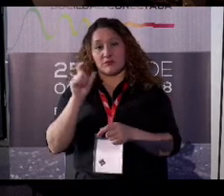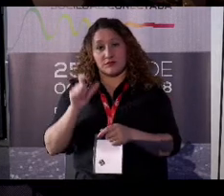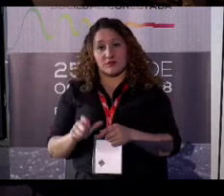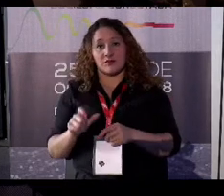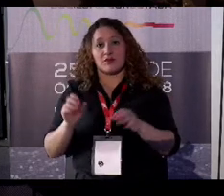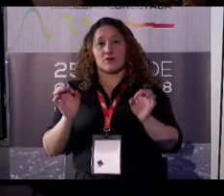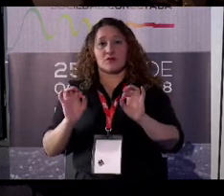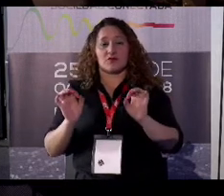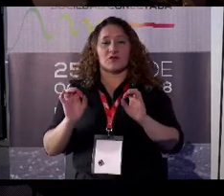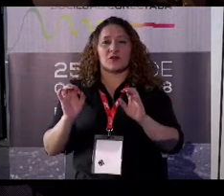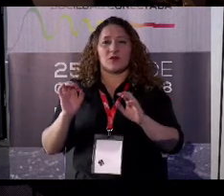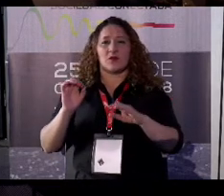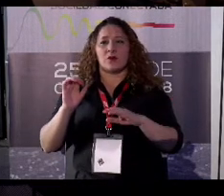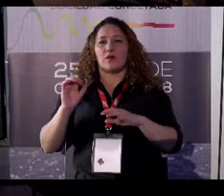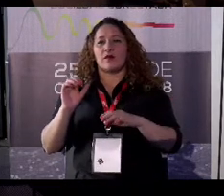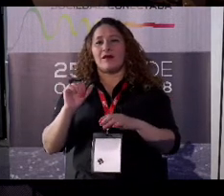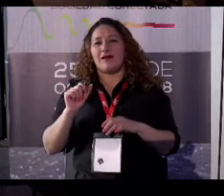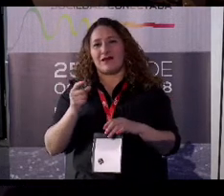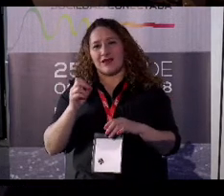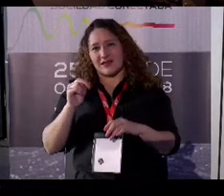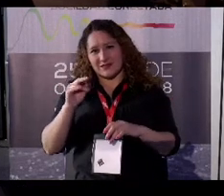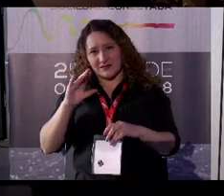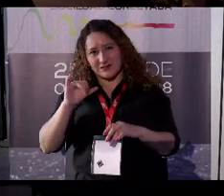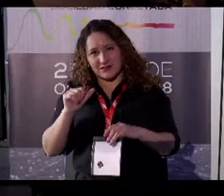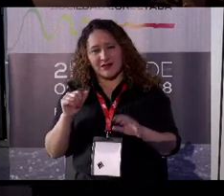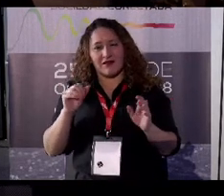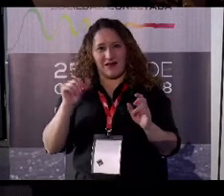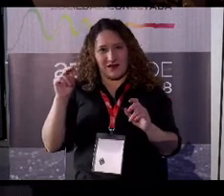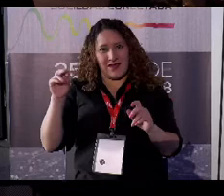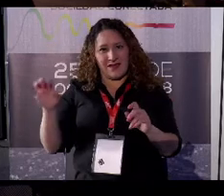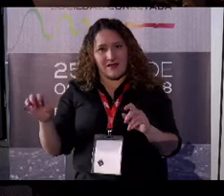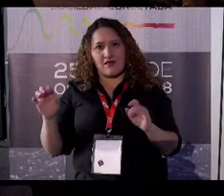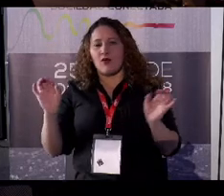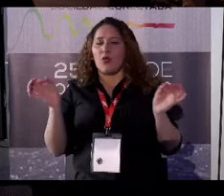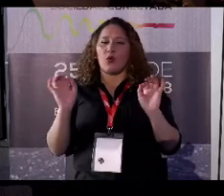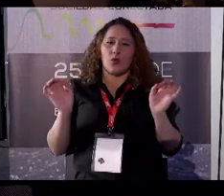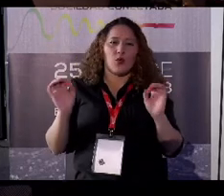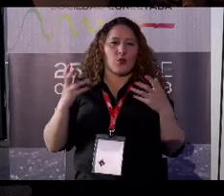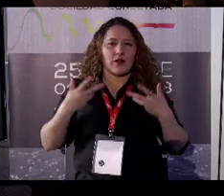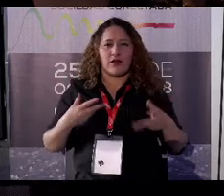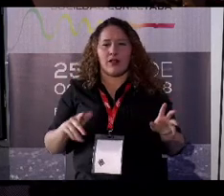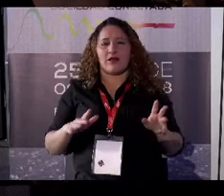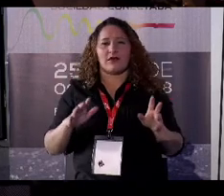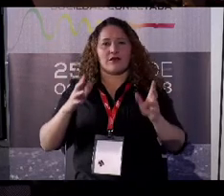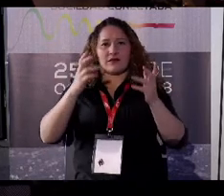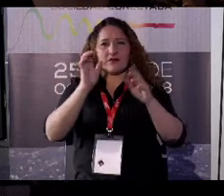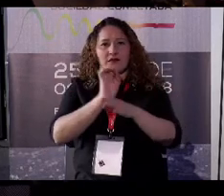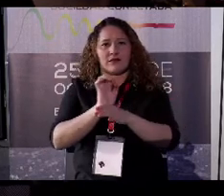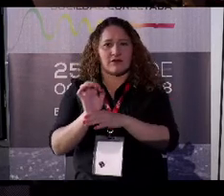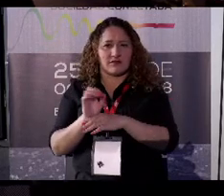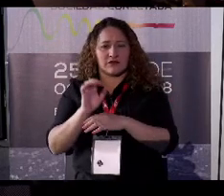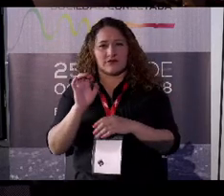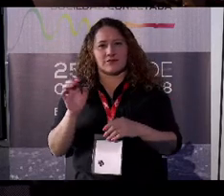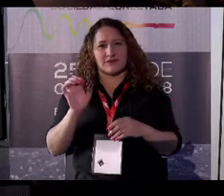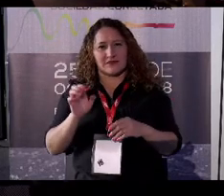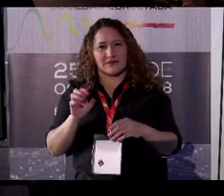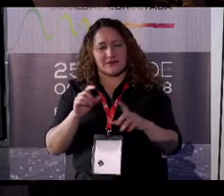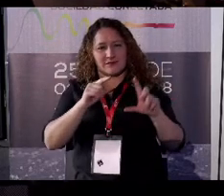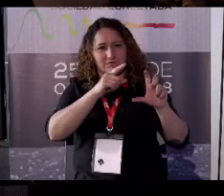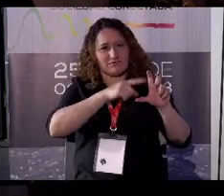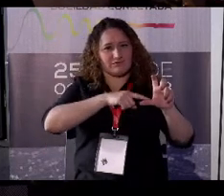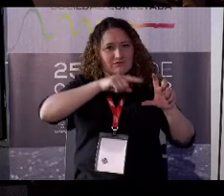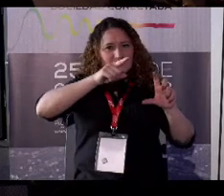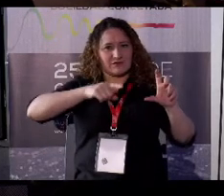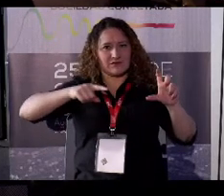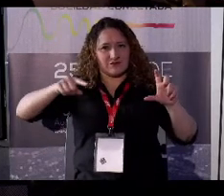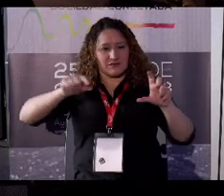agencia de espectro, una autoridad nacional de regulación que tenga que ver sobre el espectro, busca como principal mandato que la subasta